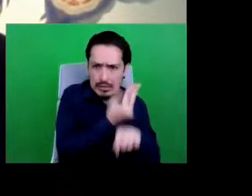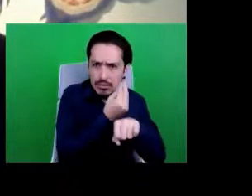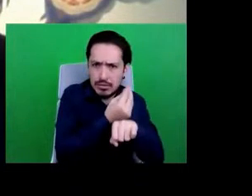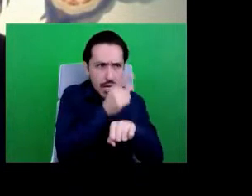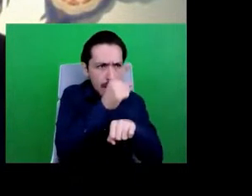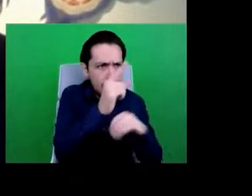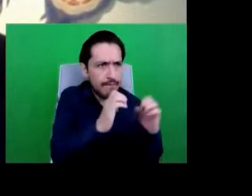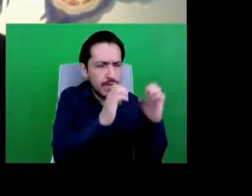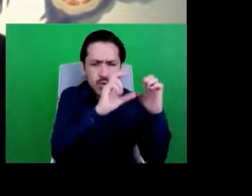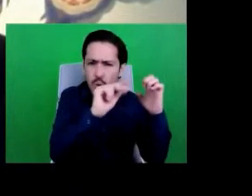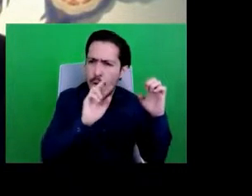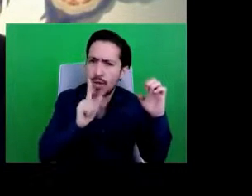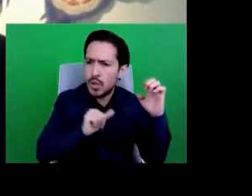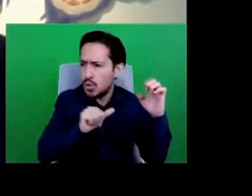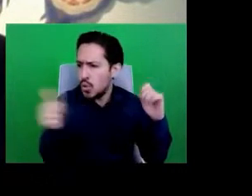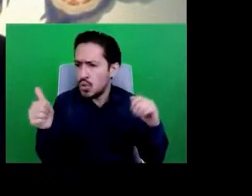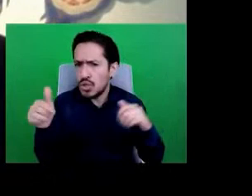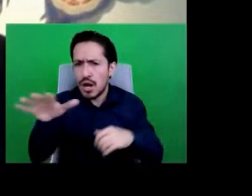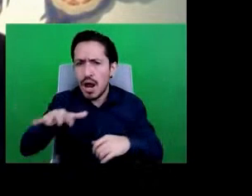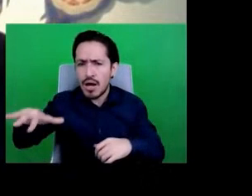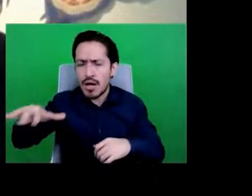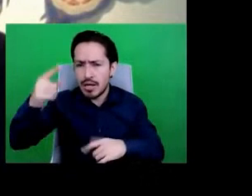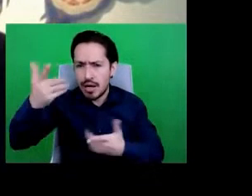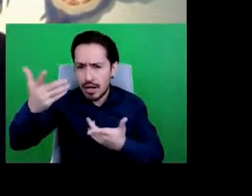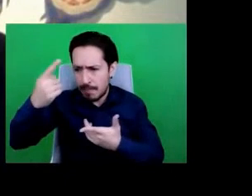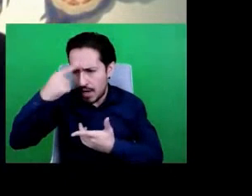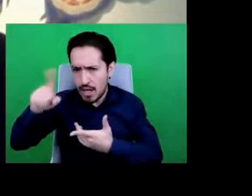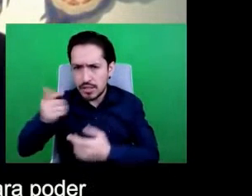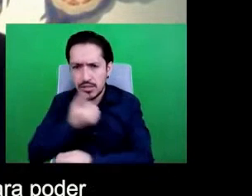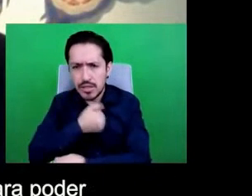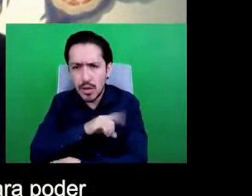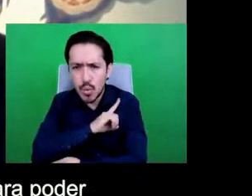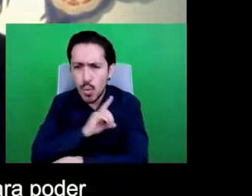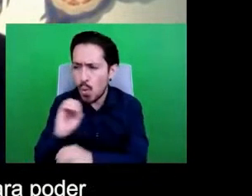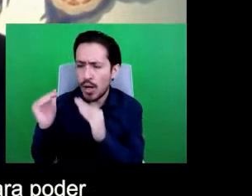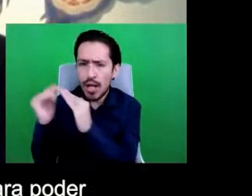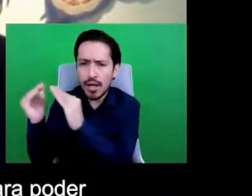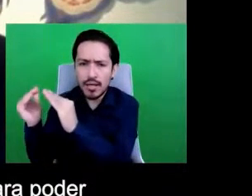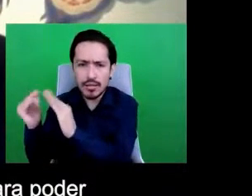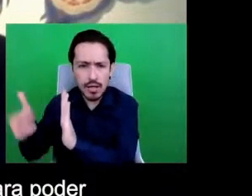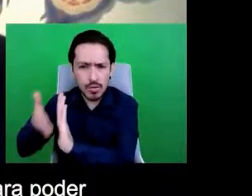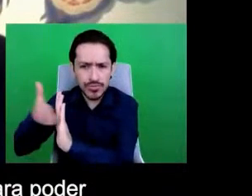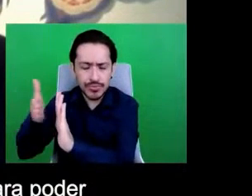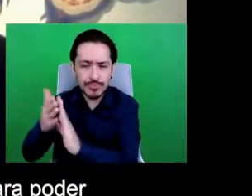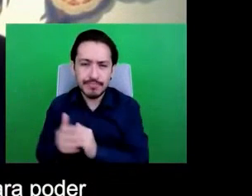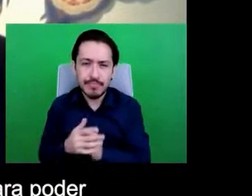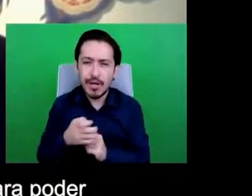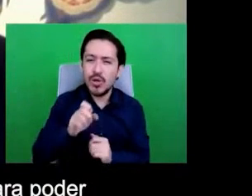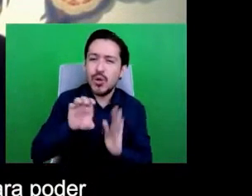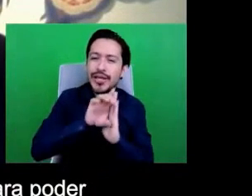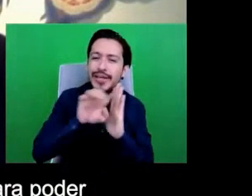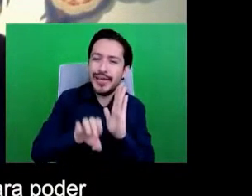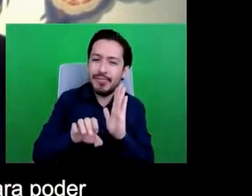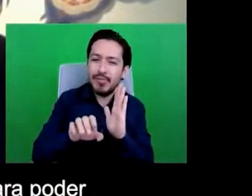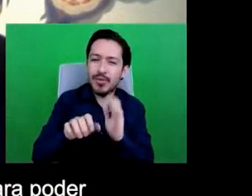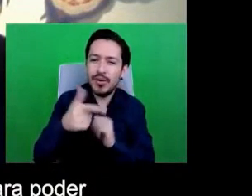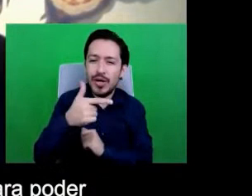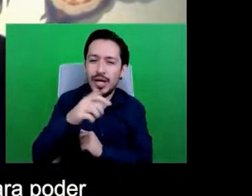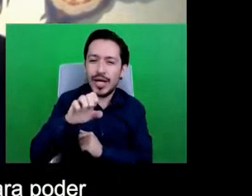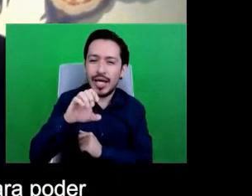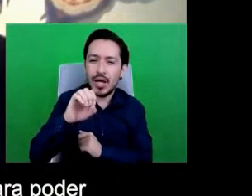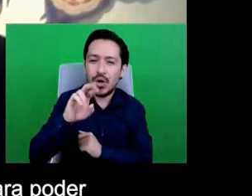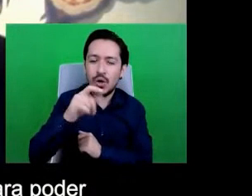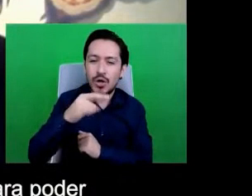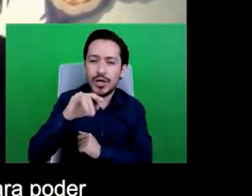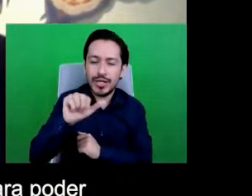o en otras áreas? Pero les puedo dar un ejemplo de Georgia, en donde el gobierno no tenía dinero